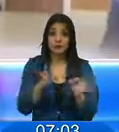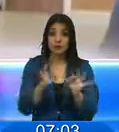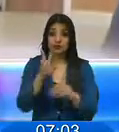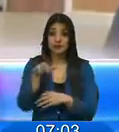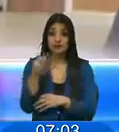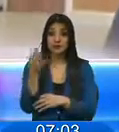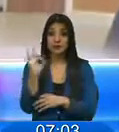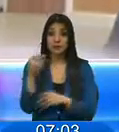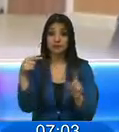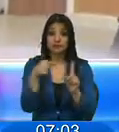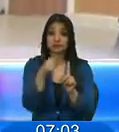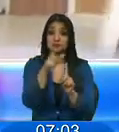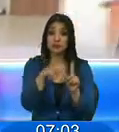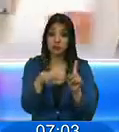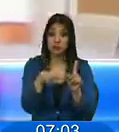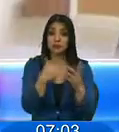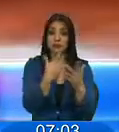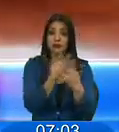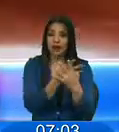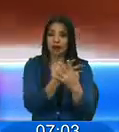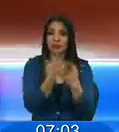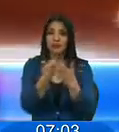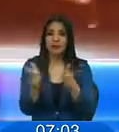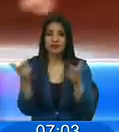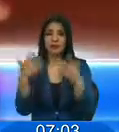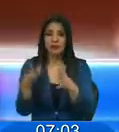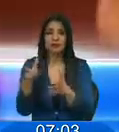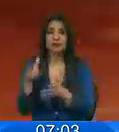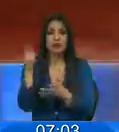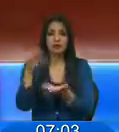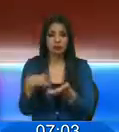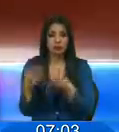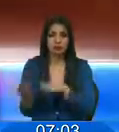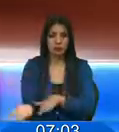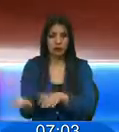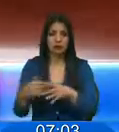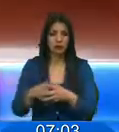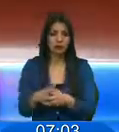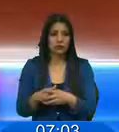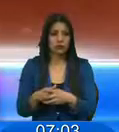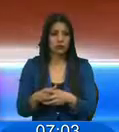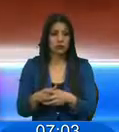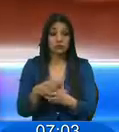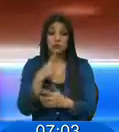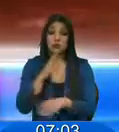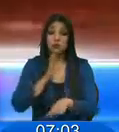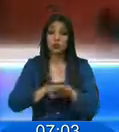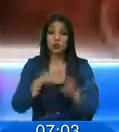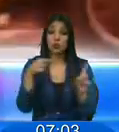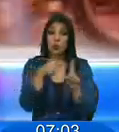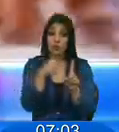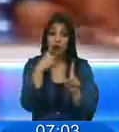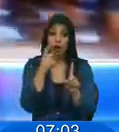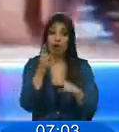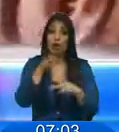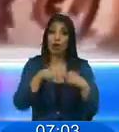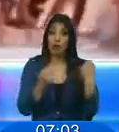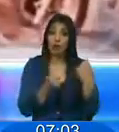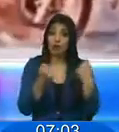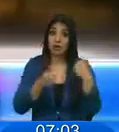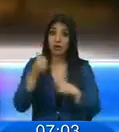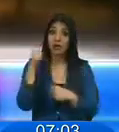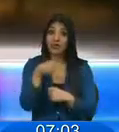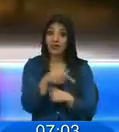alias Lagarto, luego de haber salido de la cárcel, es asesinado. Y dentro de ese asesinato se acusa al ciudadano que el día de